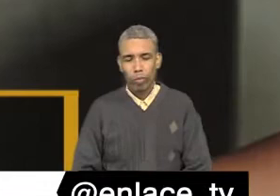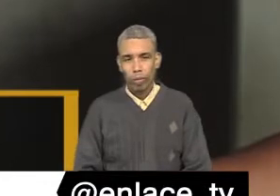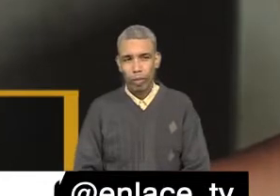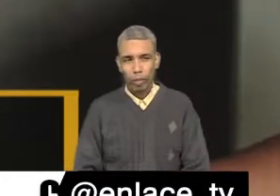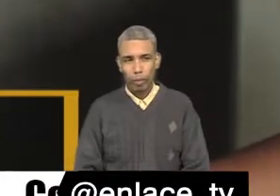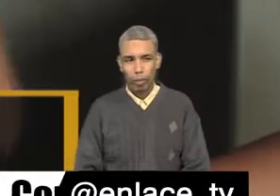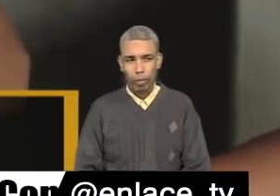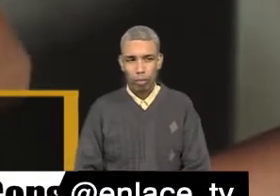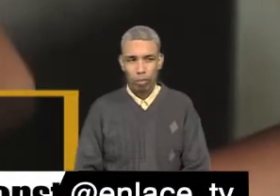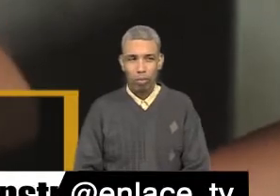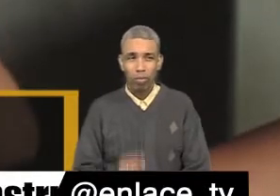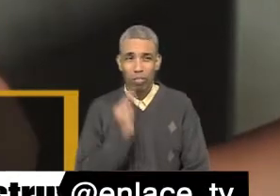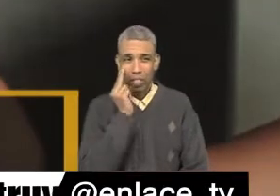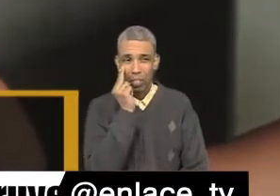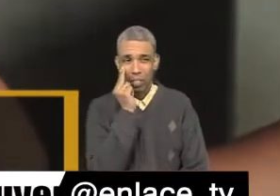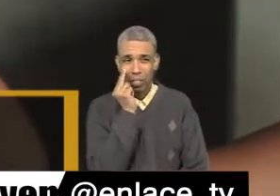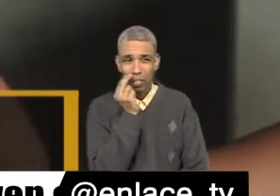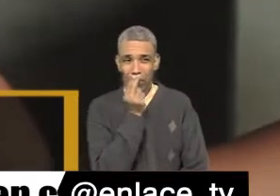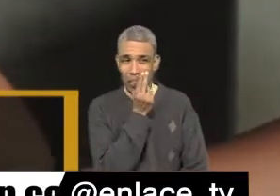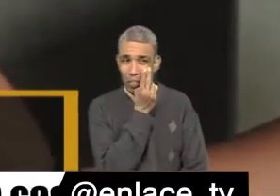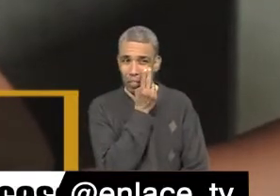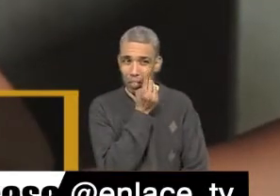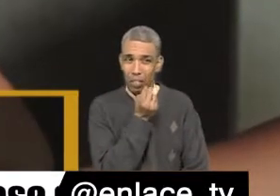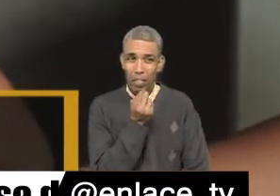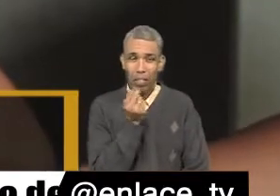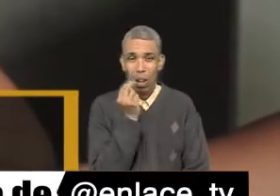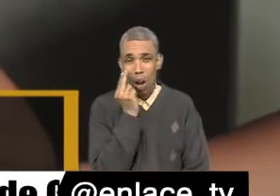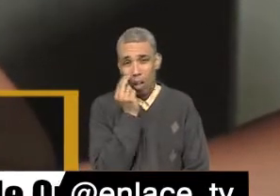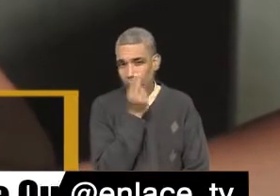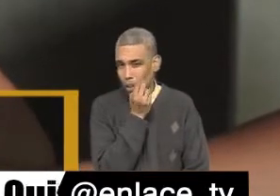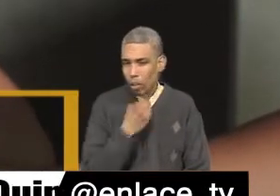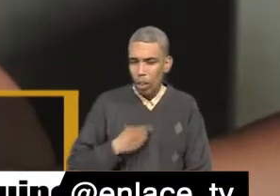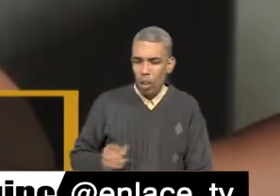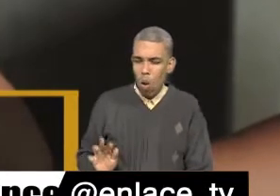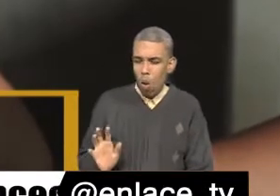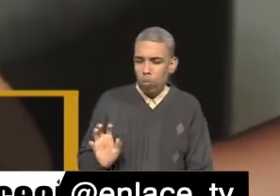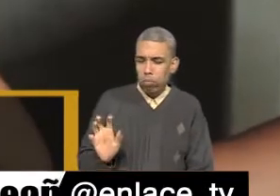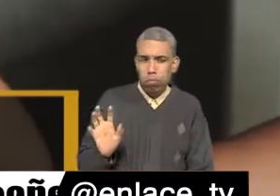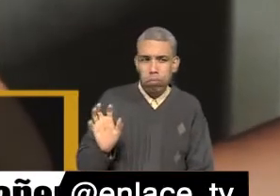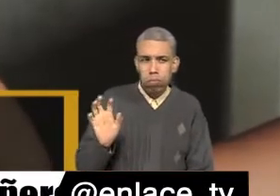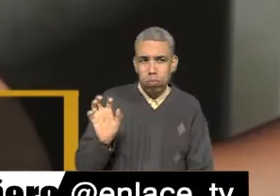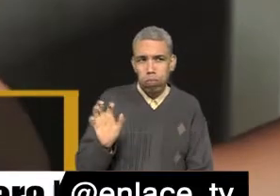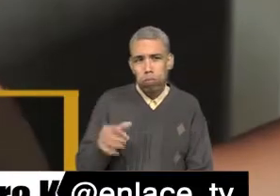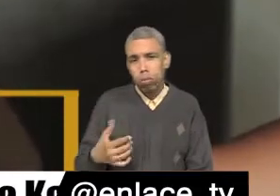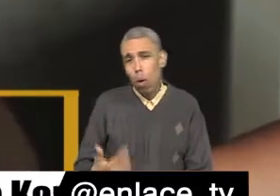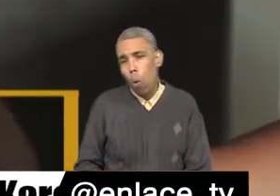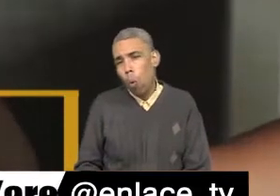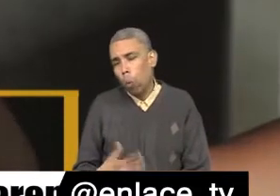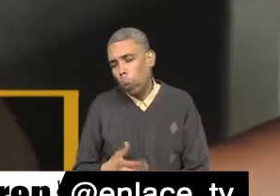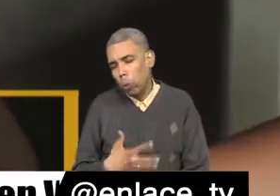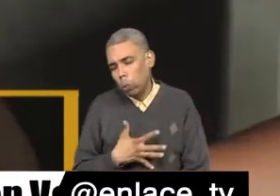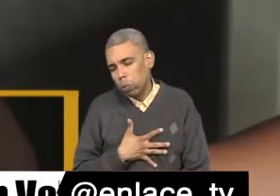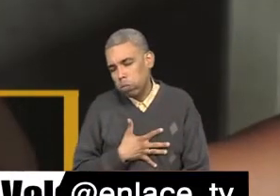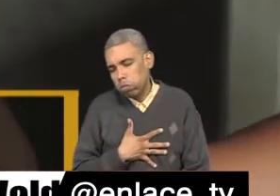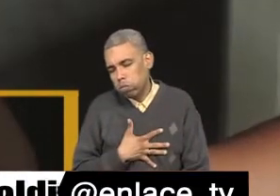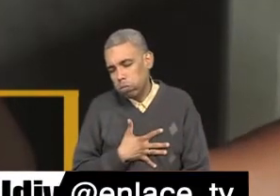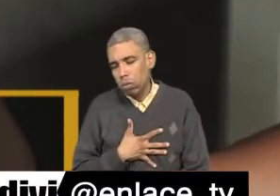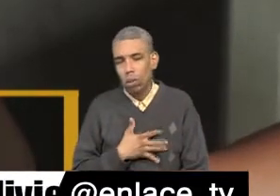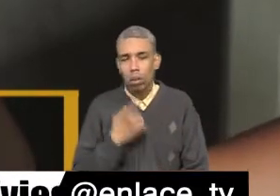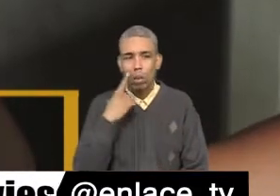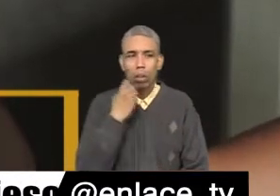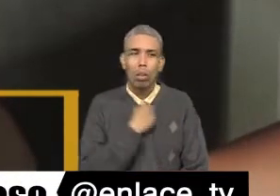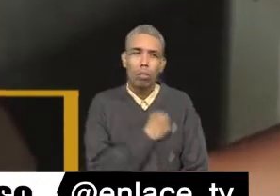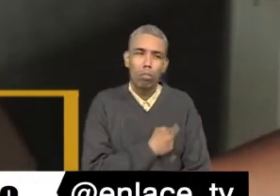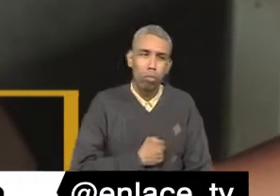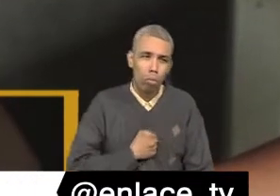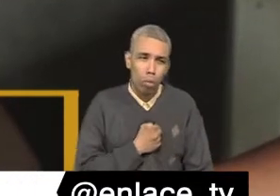cáncer en el seno, cáncer mamaria. Estoy luchando, necesito que por favor me colaboren,